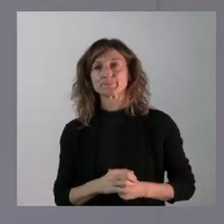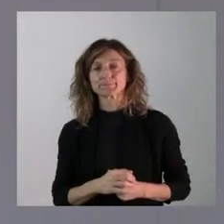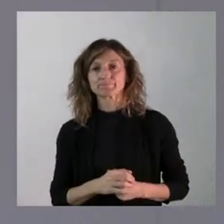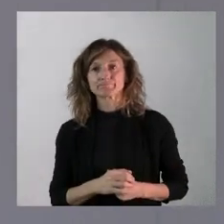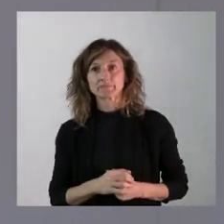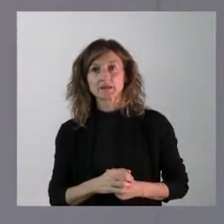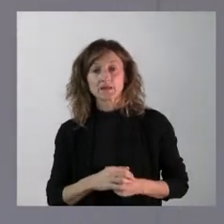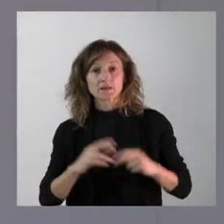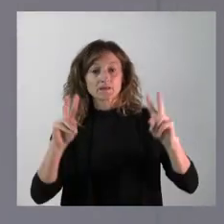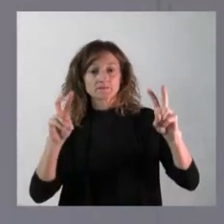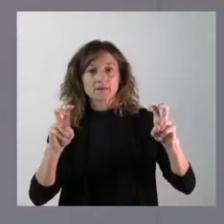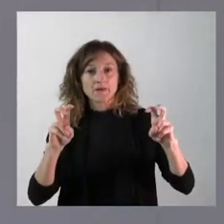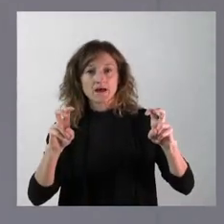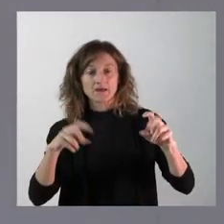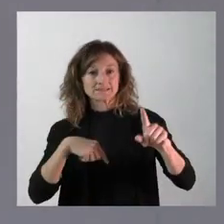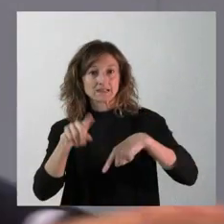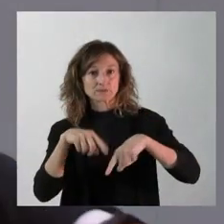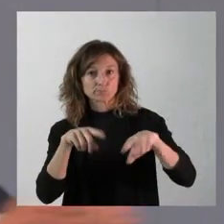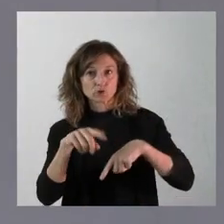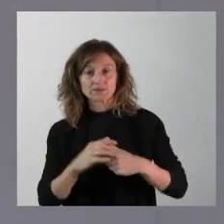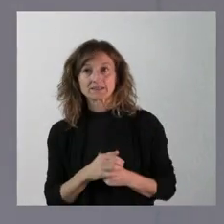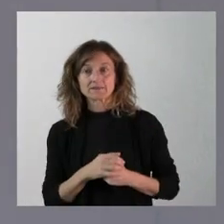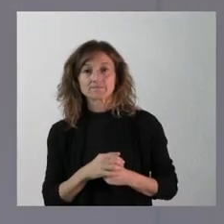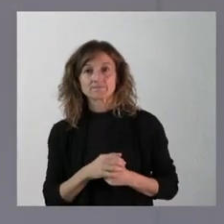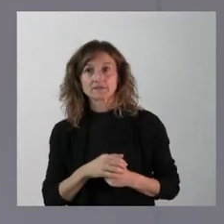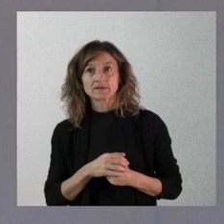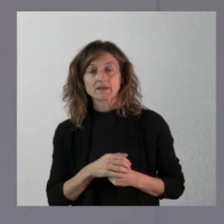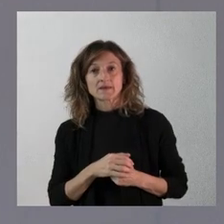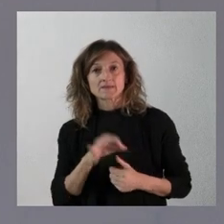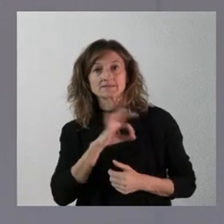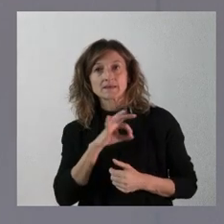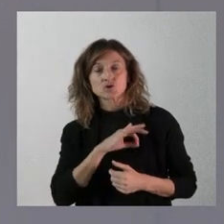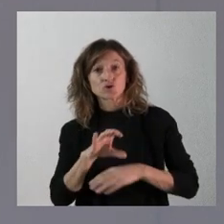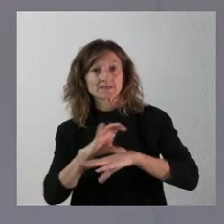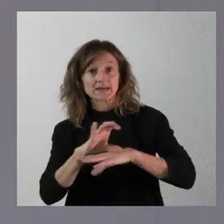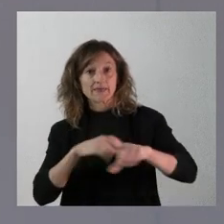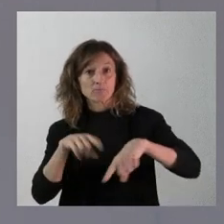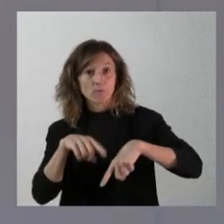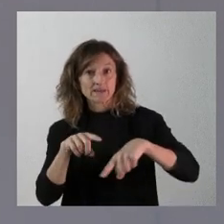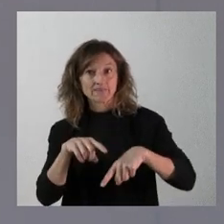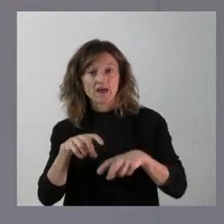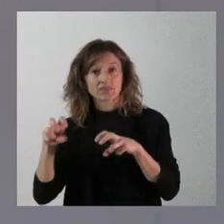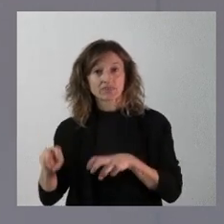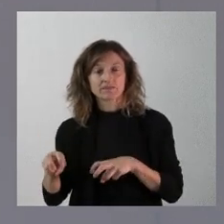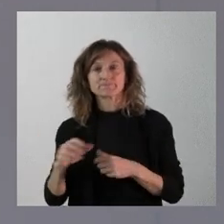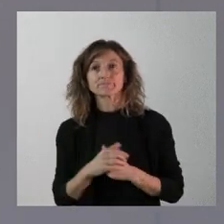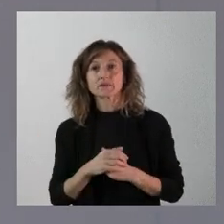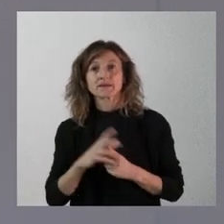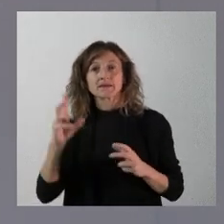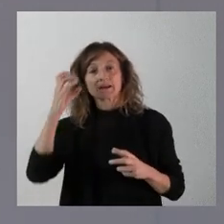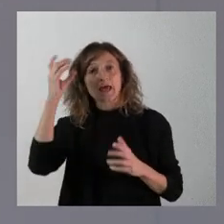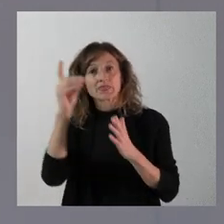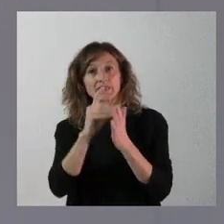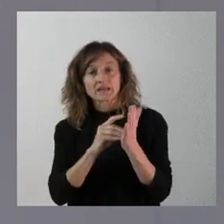transporte saben ustedes porque estuvo aquí en este día la consejera de movilidad cuando sacamos ya el decreto